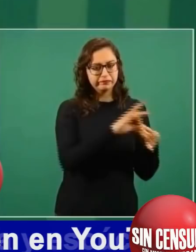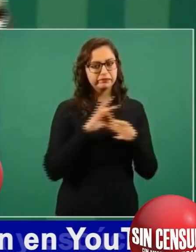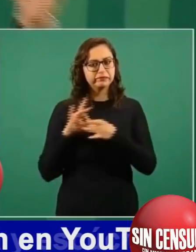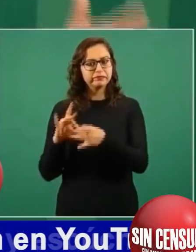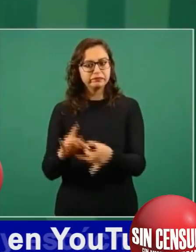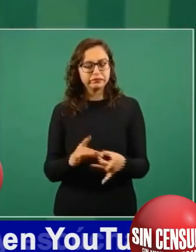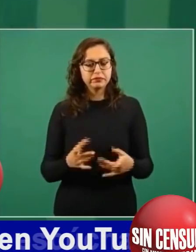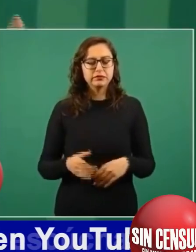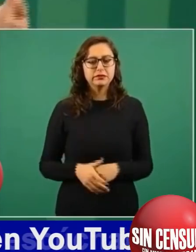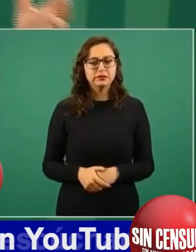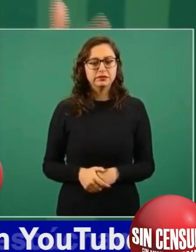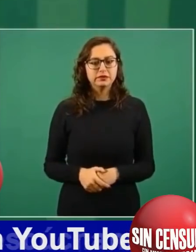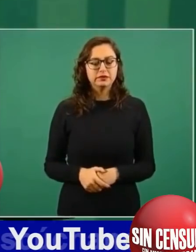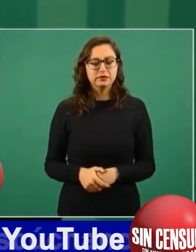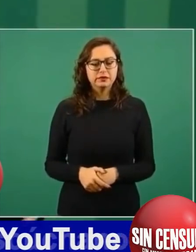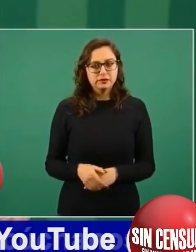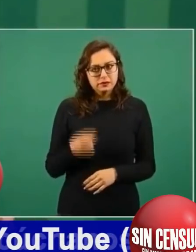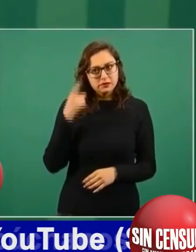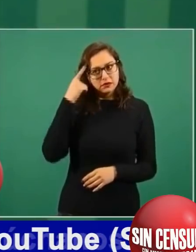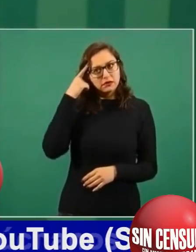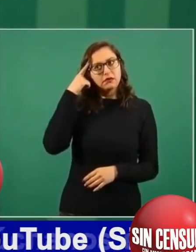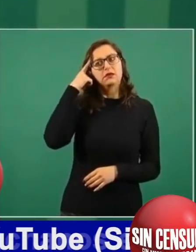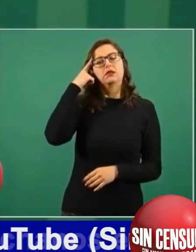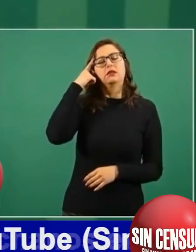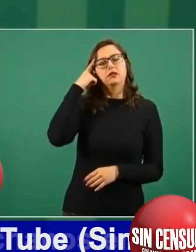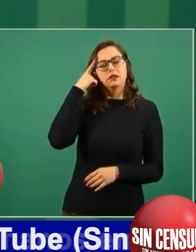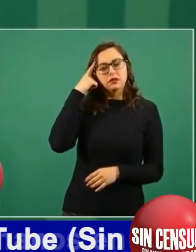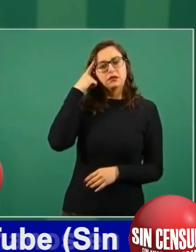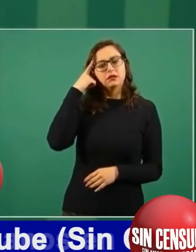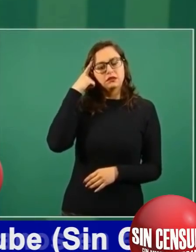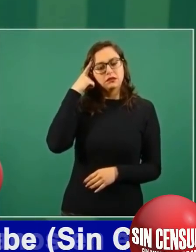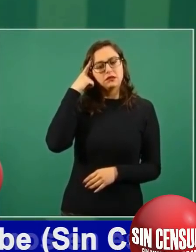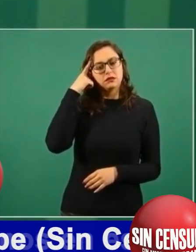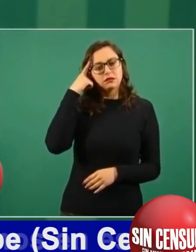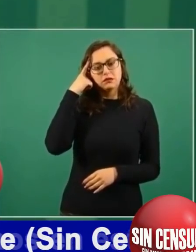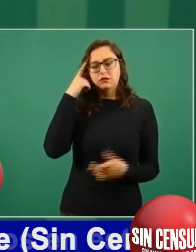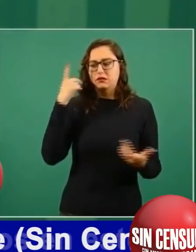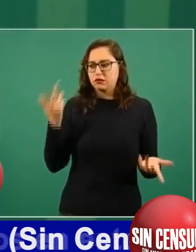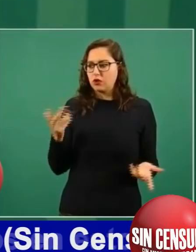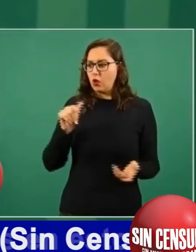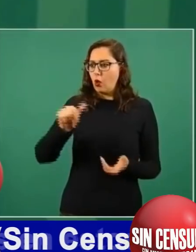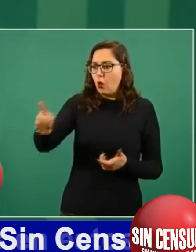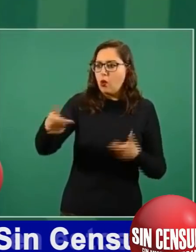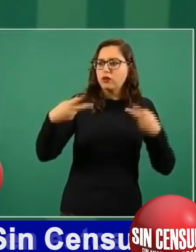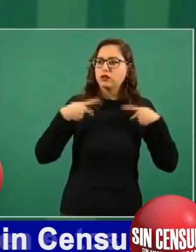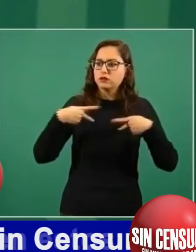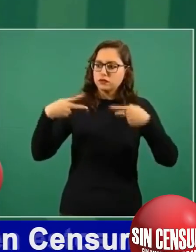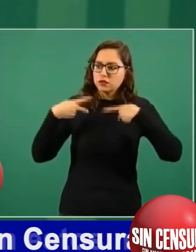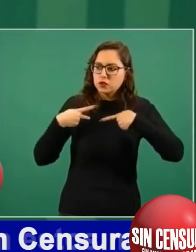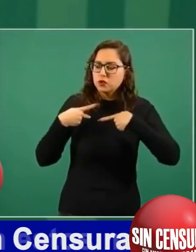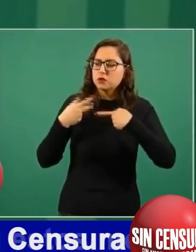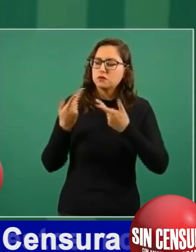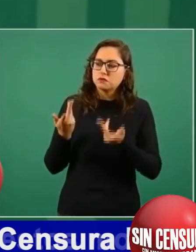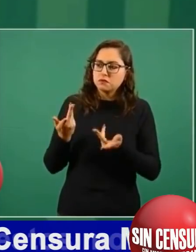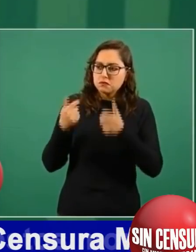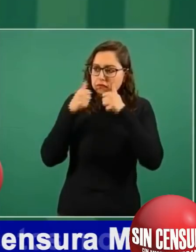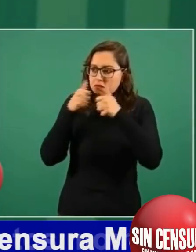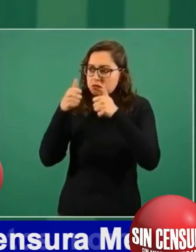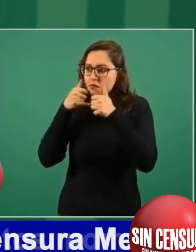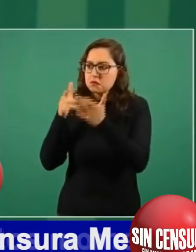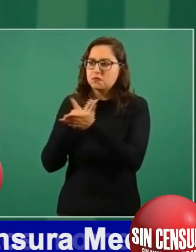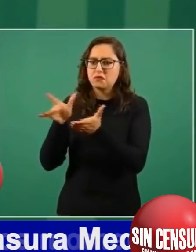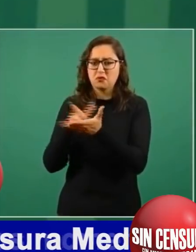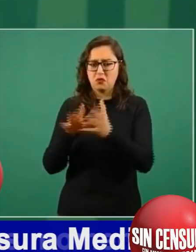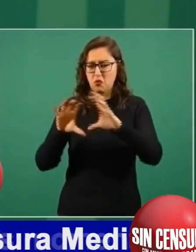Tenemos que pensar también en nuestros semejantes y en un mundo sin